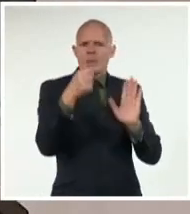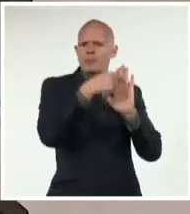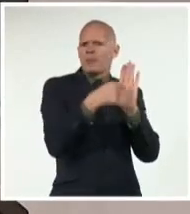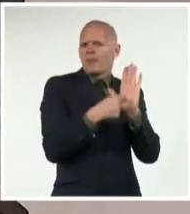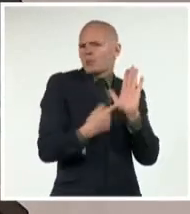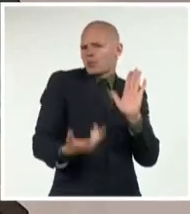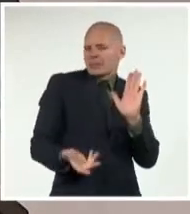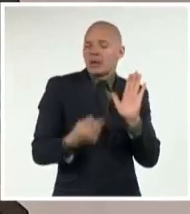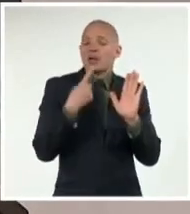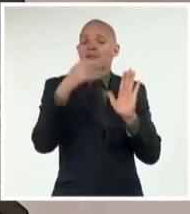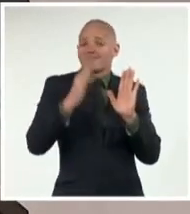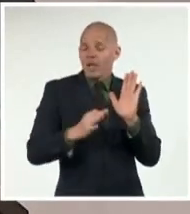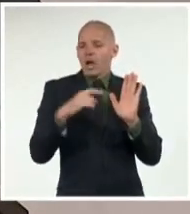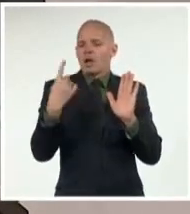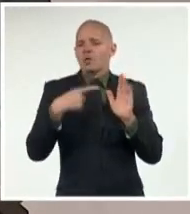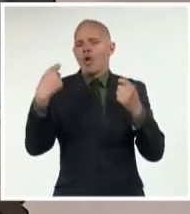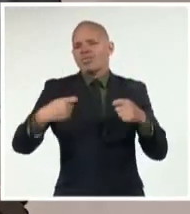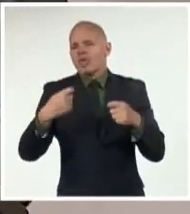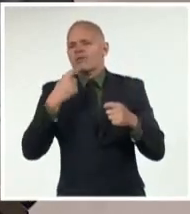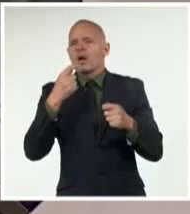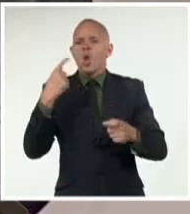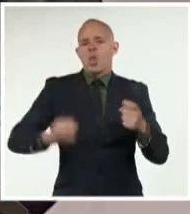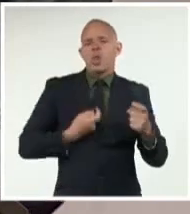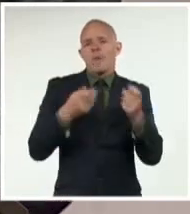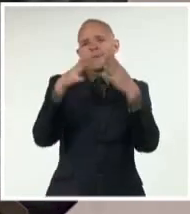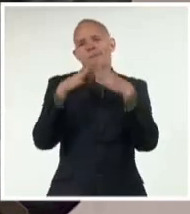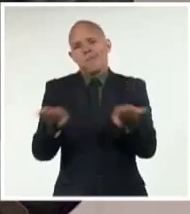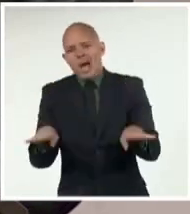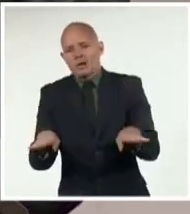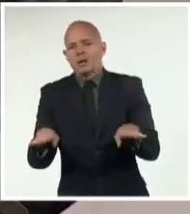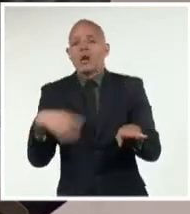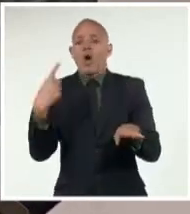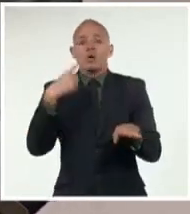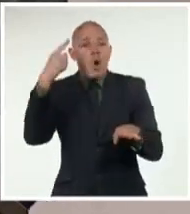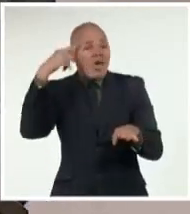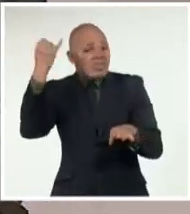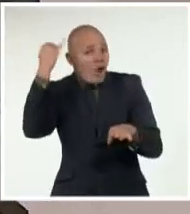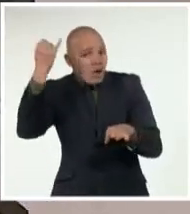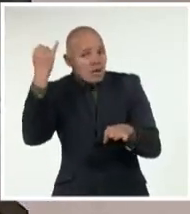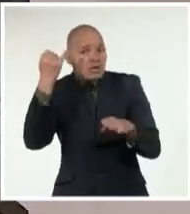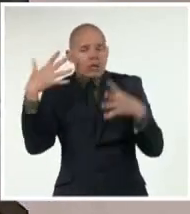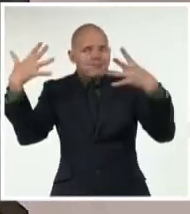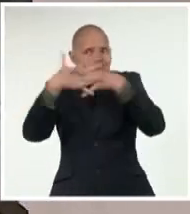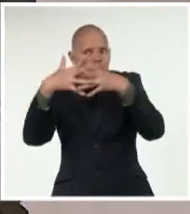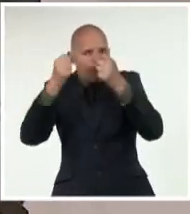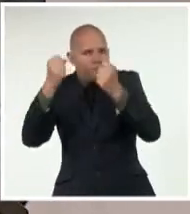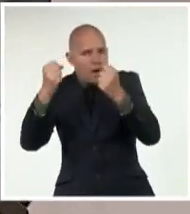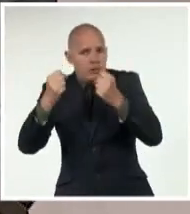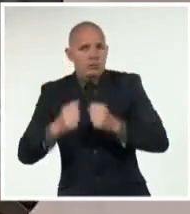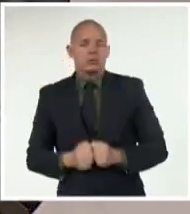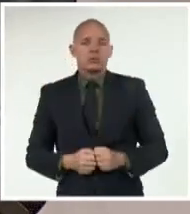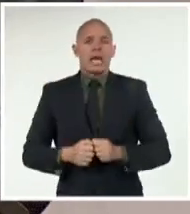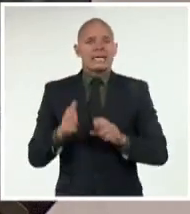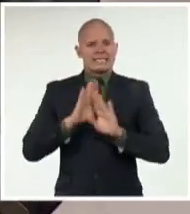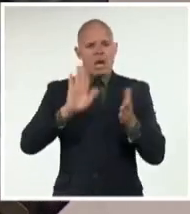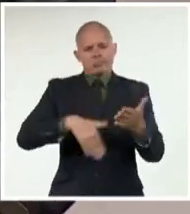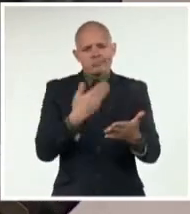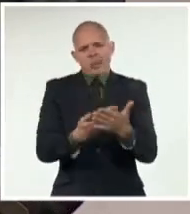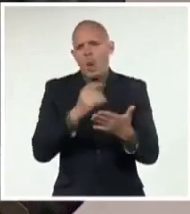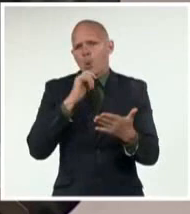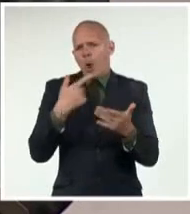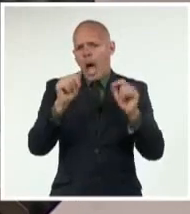paz y la firmeza ideológica. De igual forma, trabajamos en la implementación de las ideas,